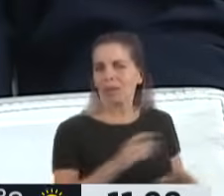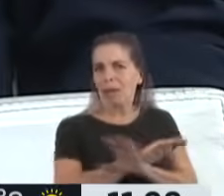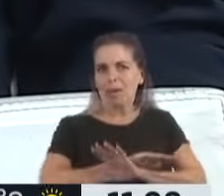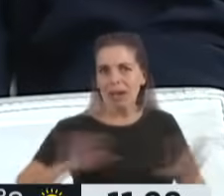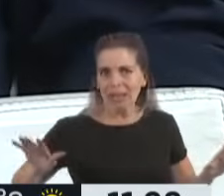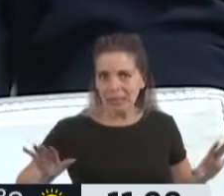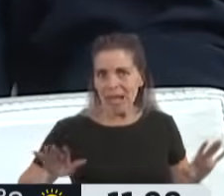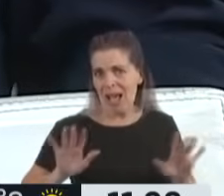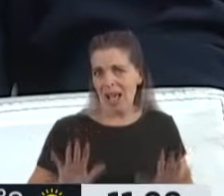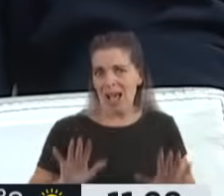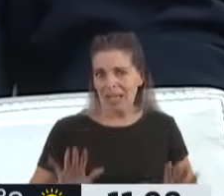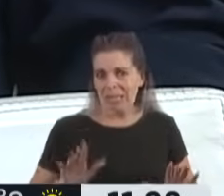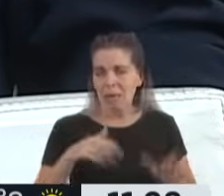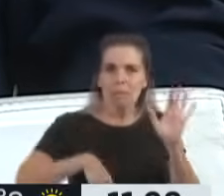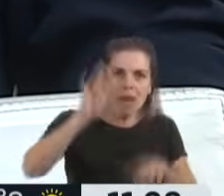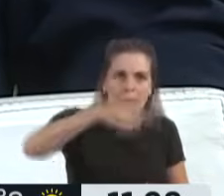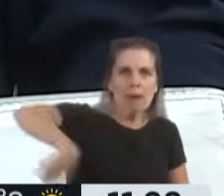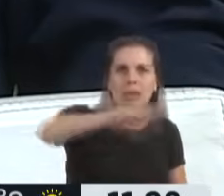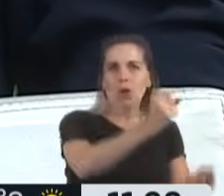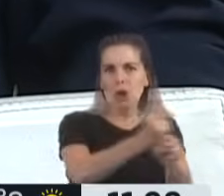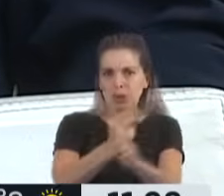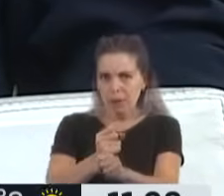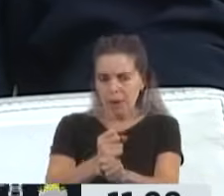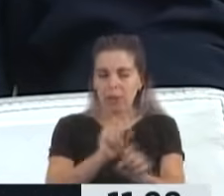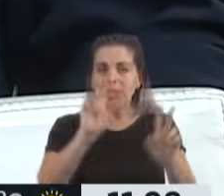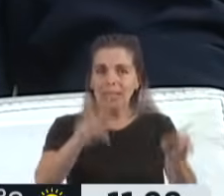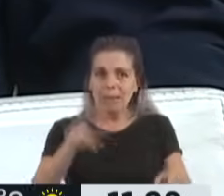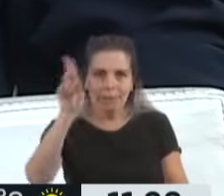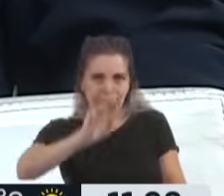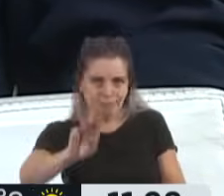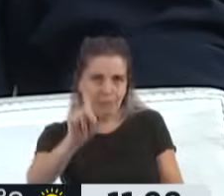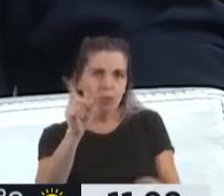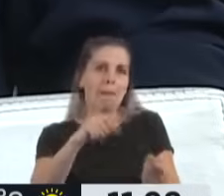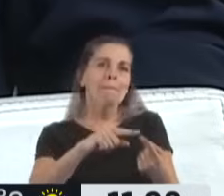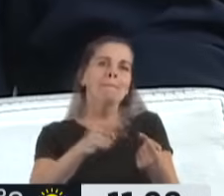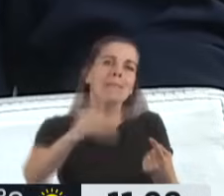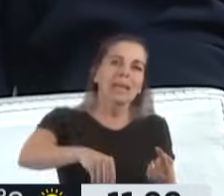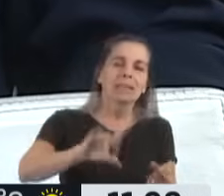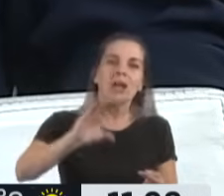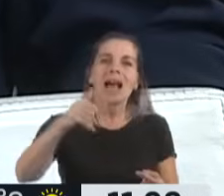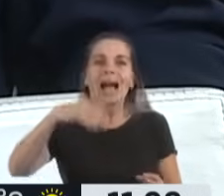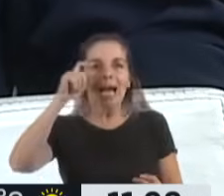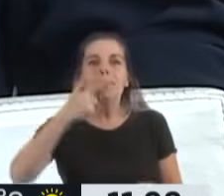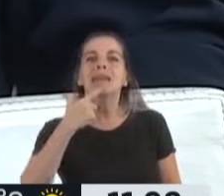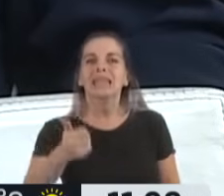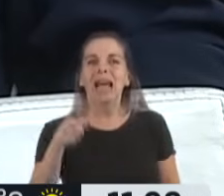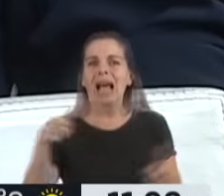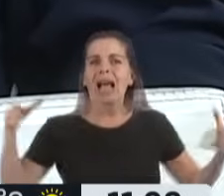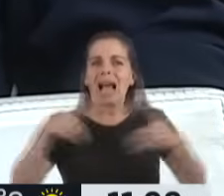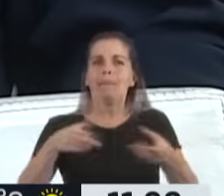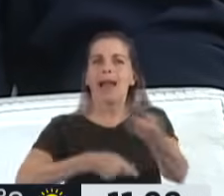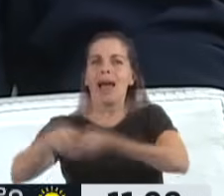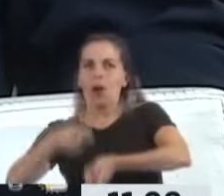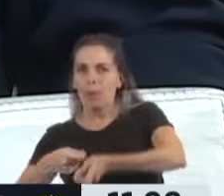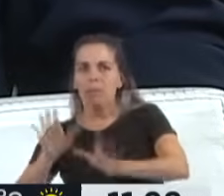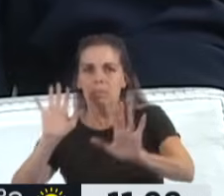haciendo al sector trabajador. Y por otro lado, si me permitís una más, que tiene que ver con Camesa, porque todos los testimonios